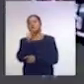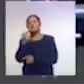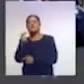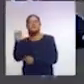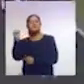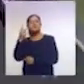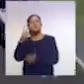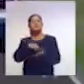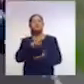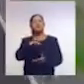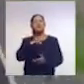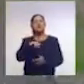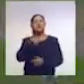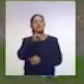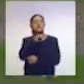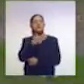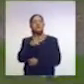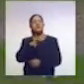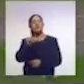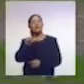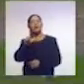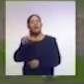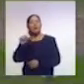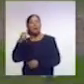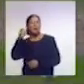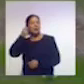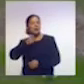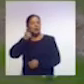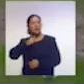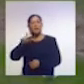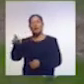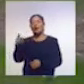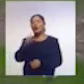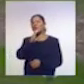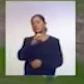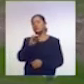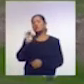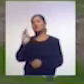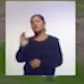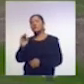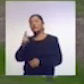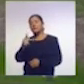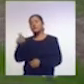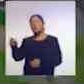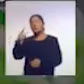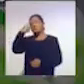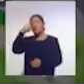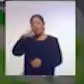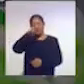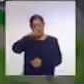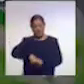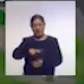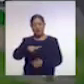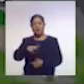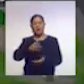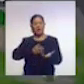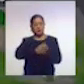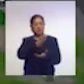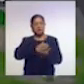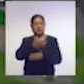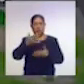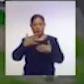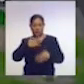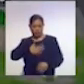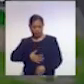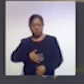de 2014 en Iguala, Guerrero, de acuerdo con la Comisión Presidencial para la Verdad y el Acceso a la Justicia para el caso Ayotzinapa.